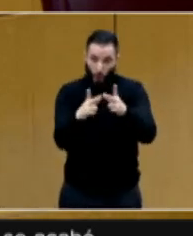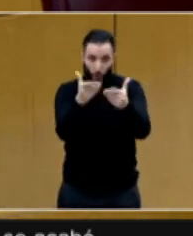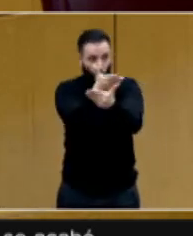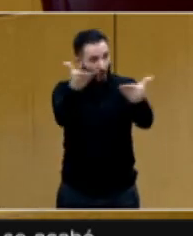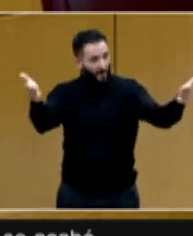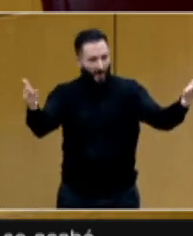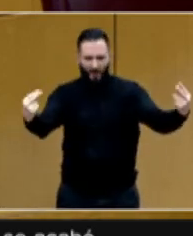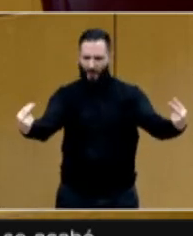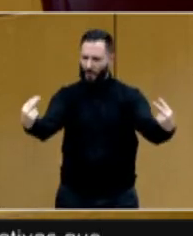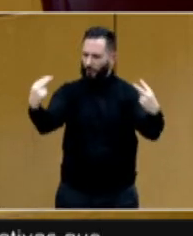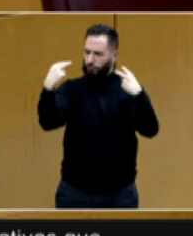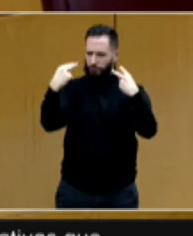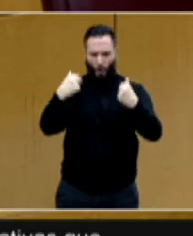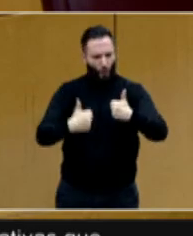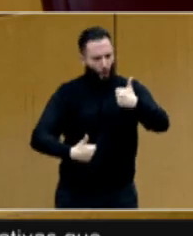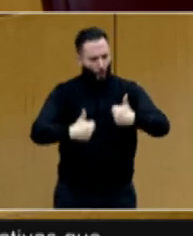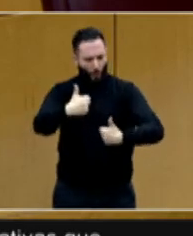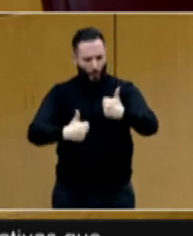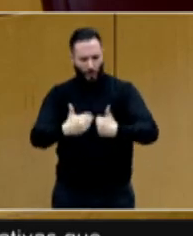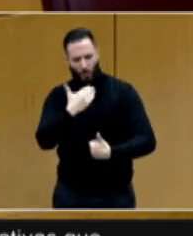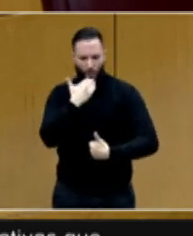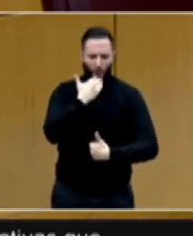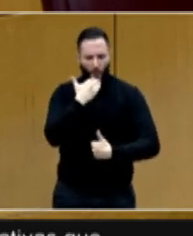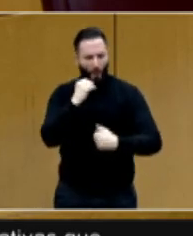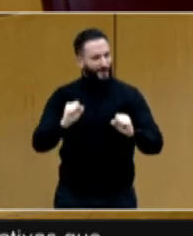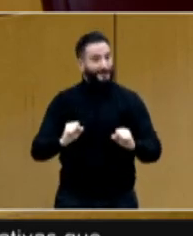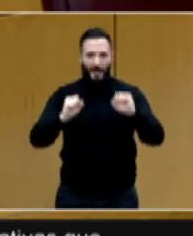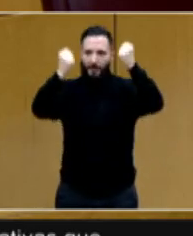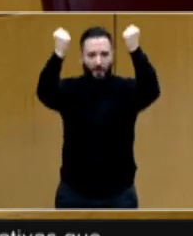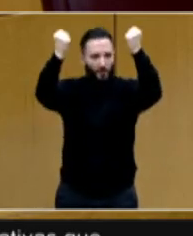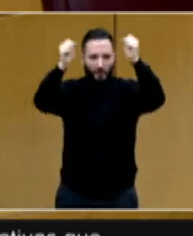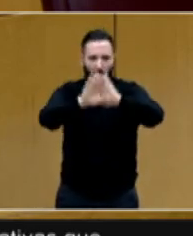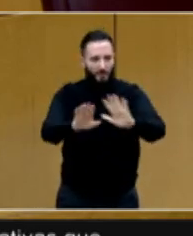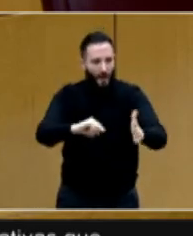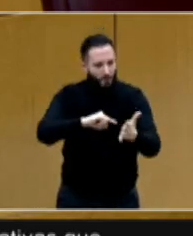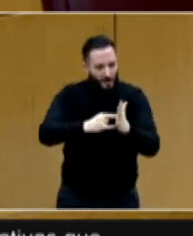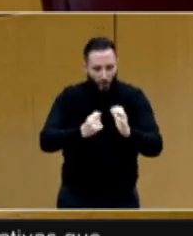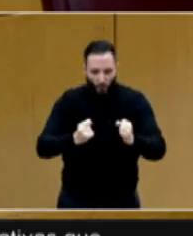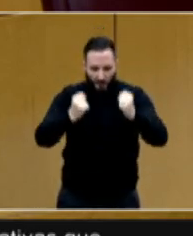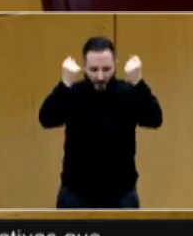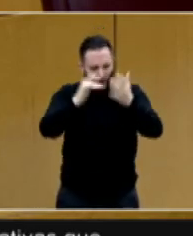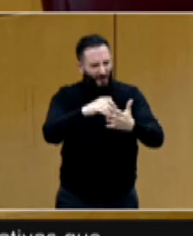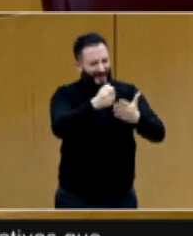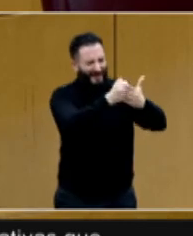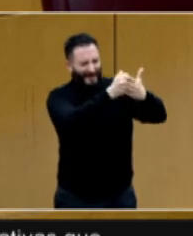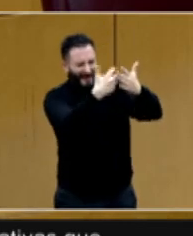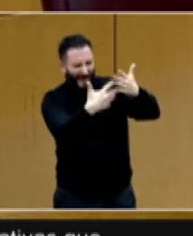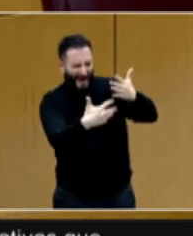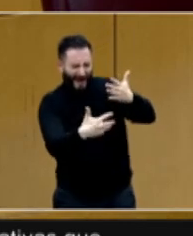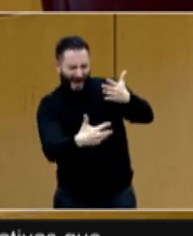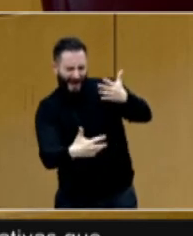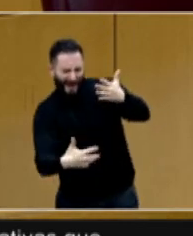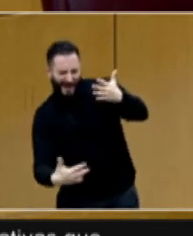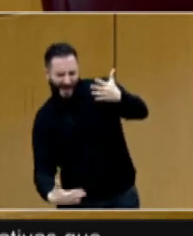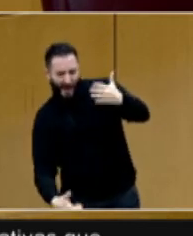observa las oposiciones como una tabla de salvación como hay unas listas y unas cantidades de gente que se